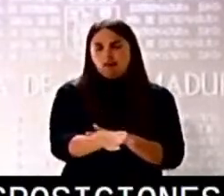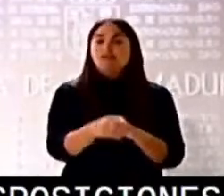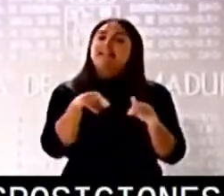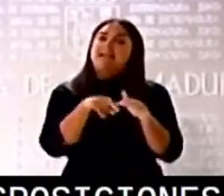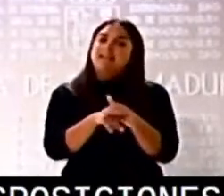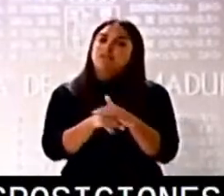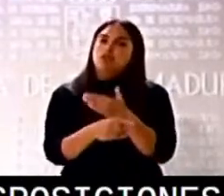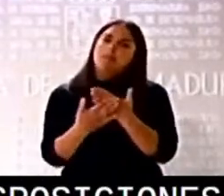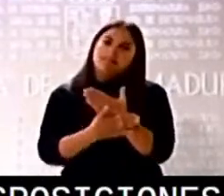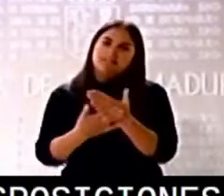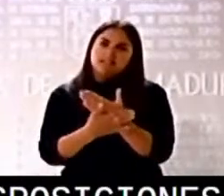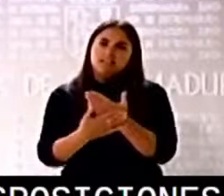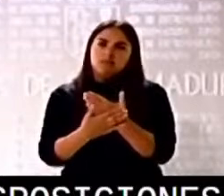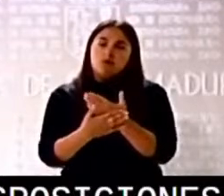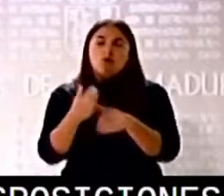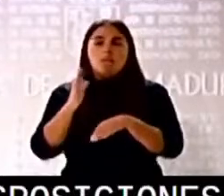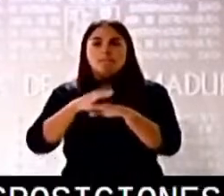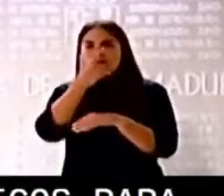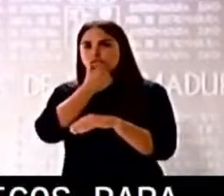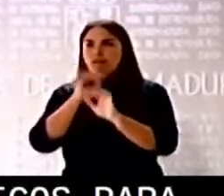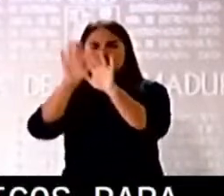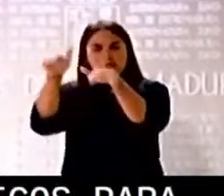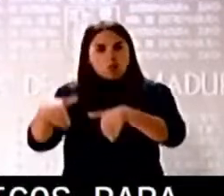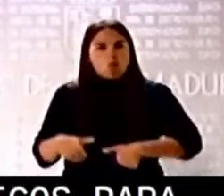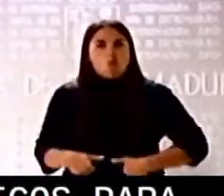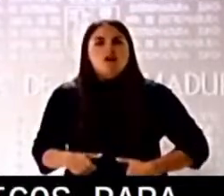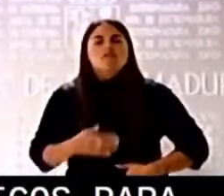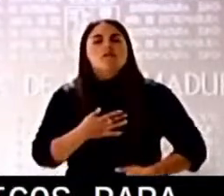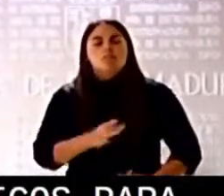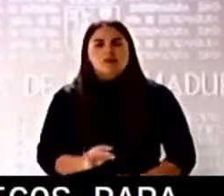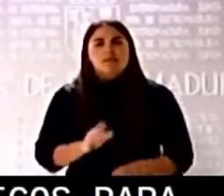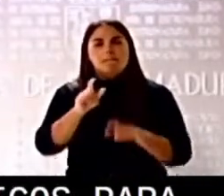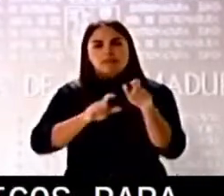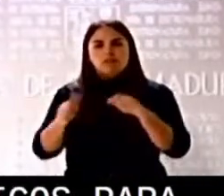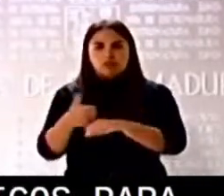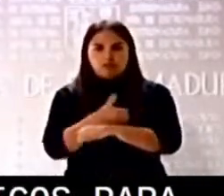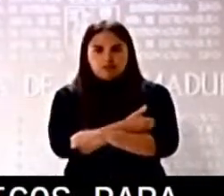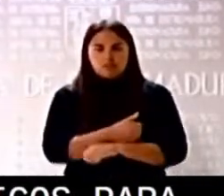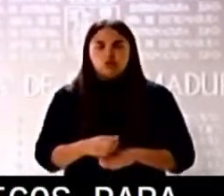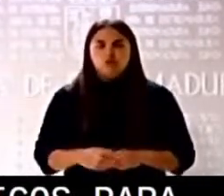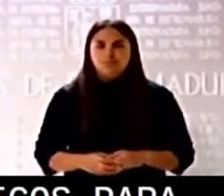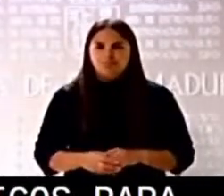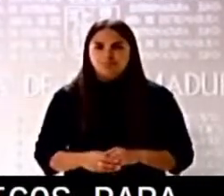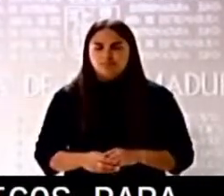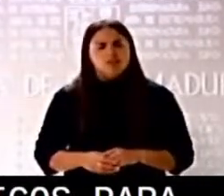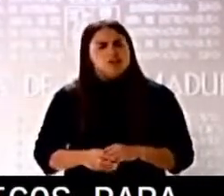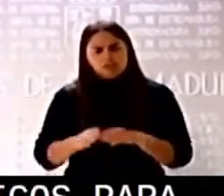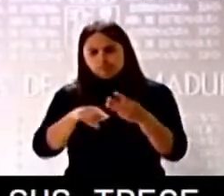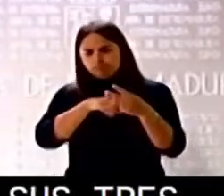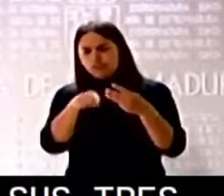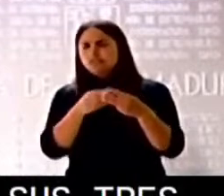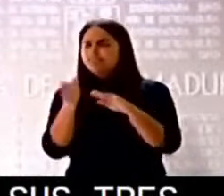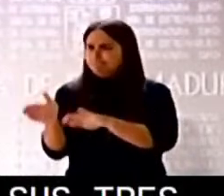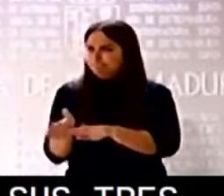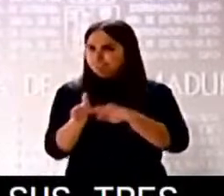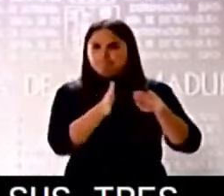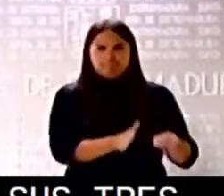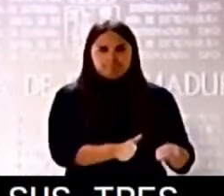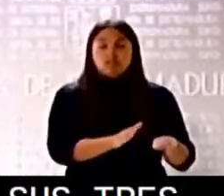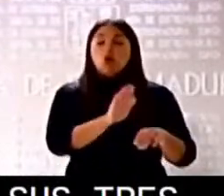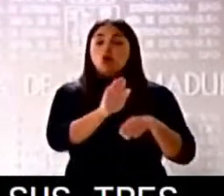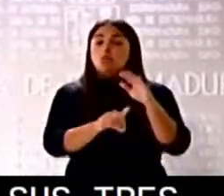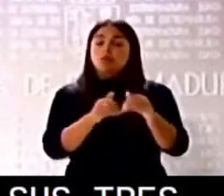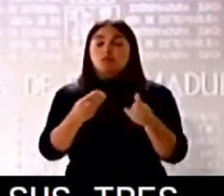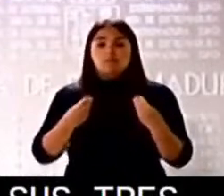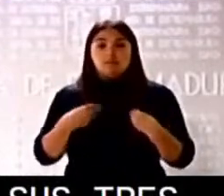trámites administrativos y burocráticos para facilitarle la vida a los ciudadanos. Al margen de esos tres decretos y de esas dos convocatorias